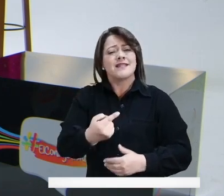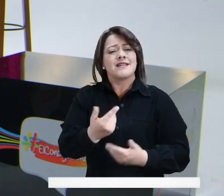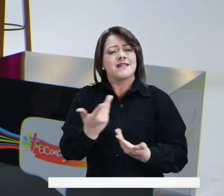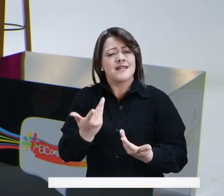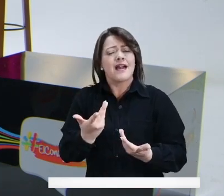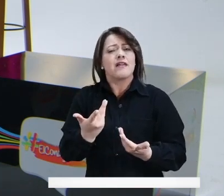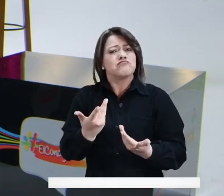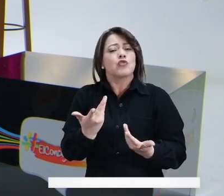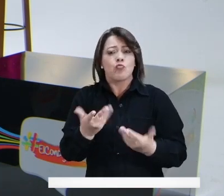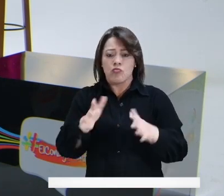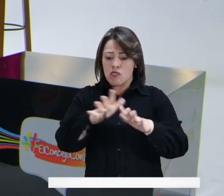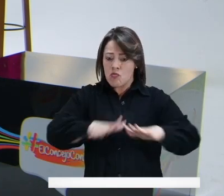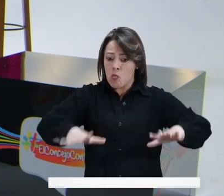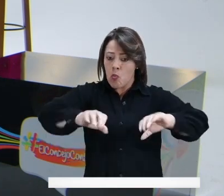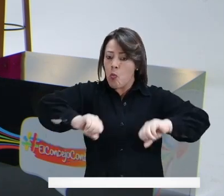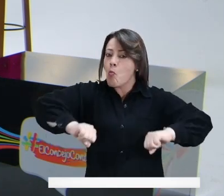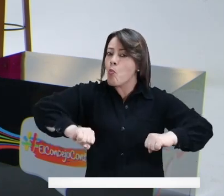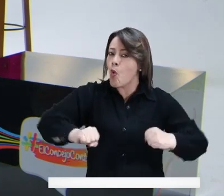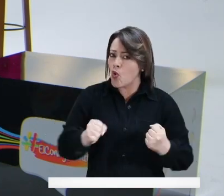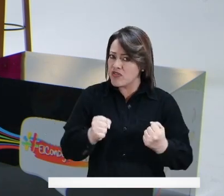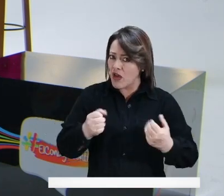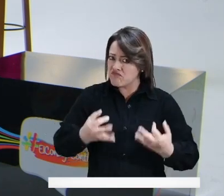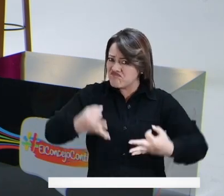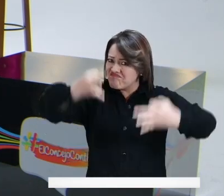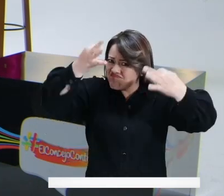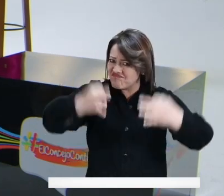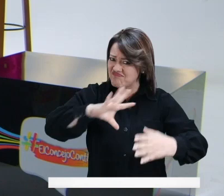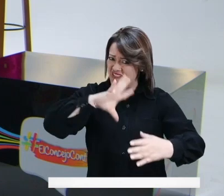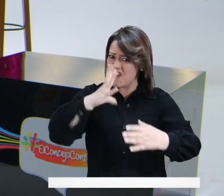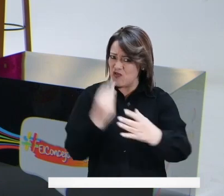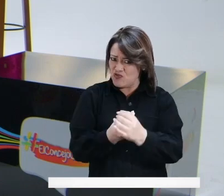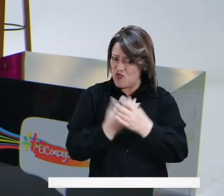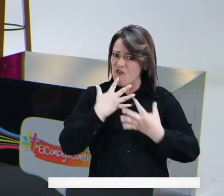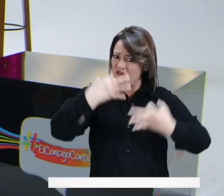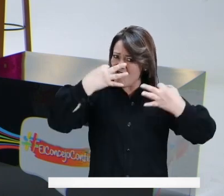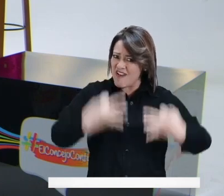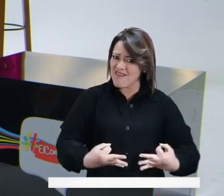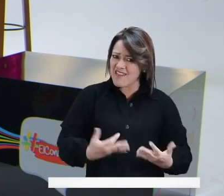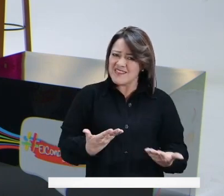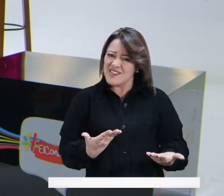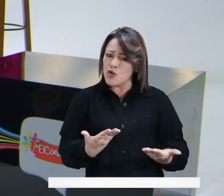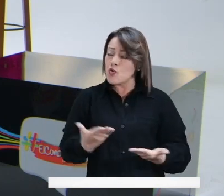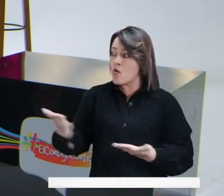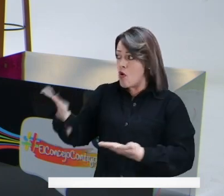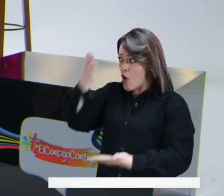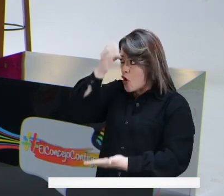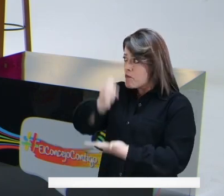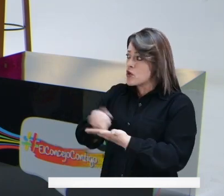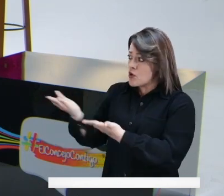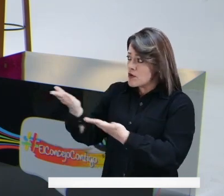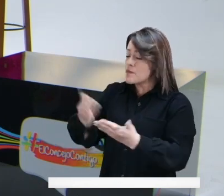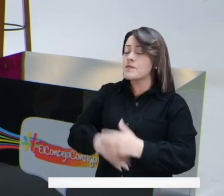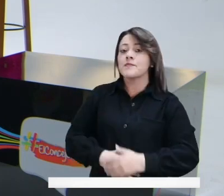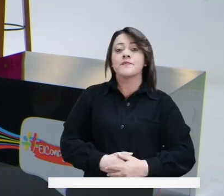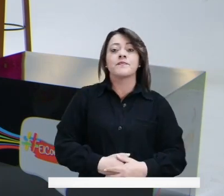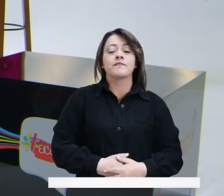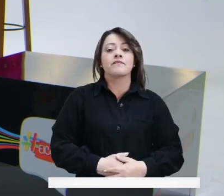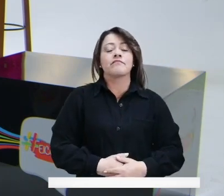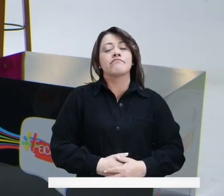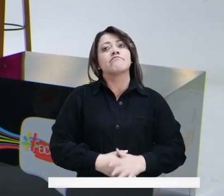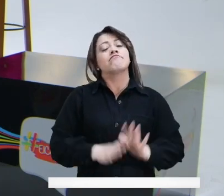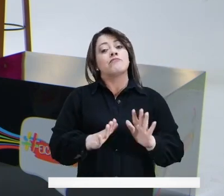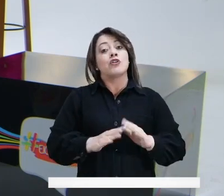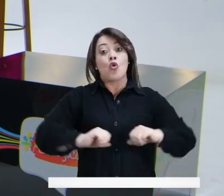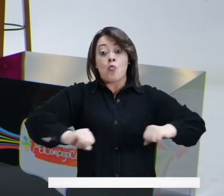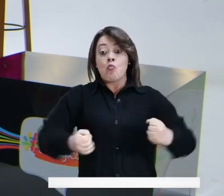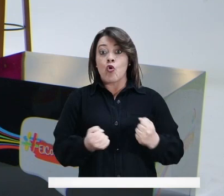les cuento, hacía una pregunta yo a los televidentes y es, ¿realmente Bogotá es una ciudad incluyente? ¿Usted qué considera, concejal Andrés? Creo